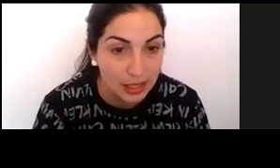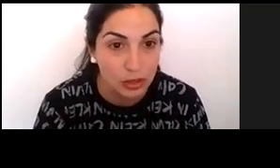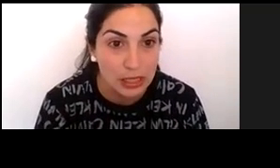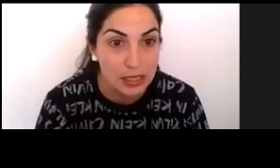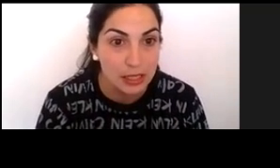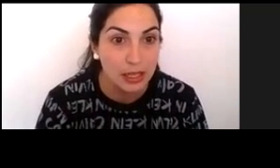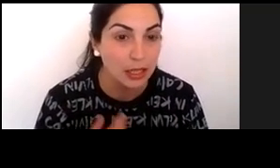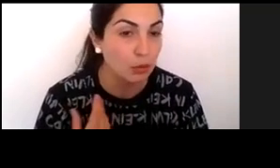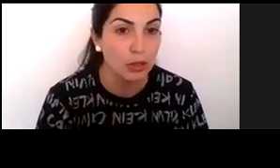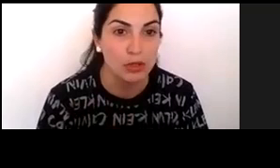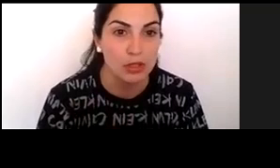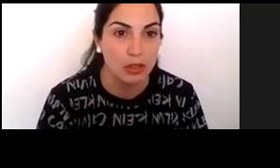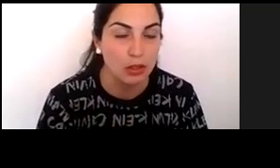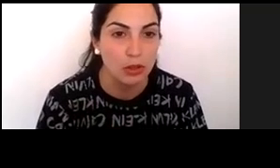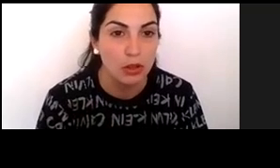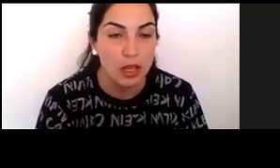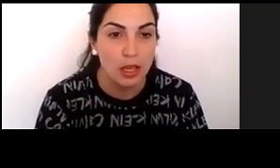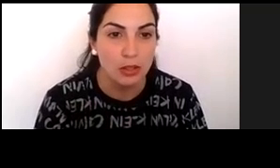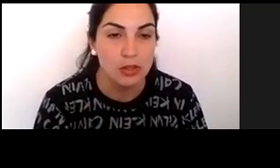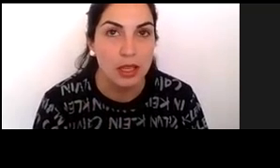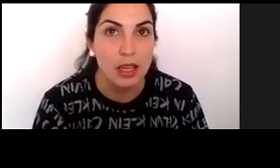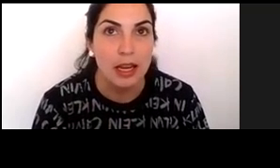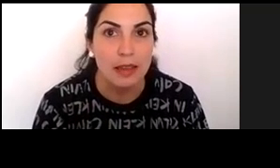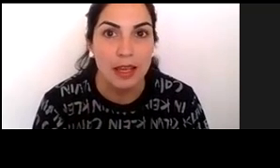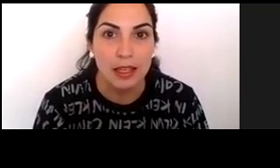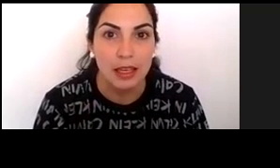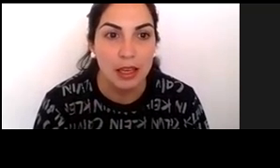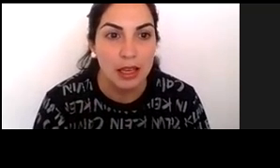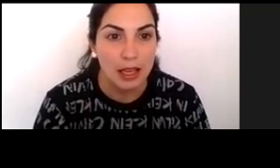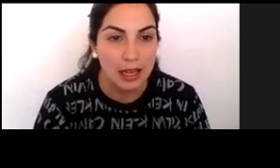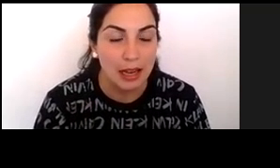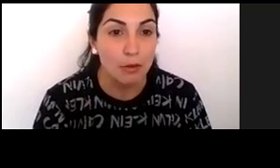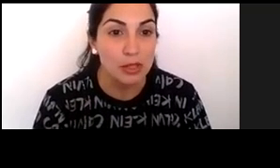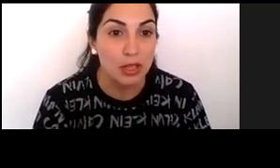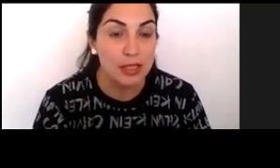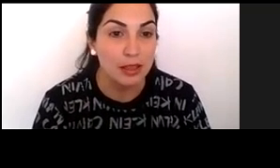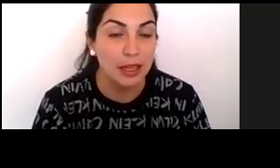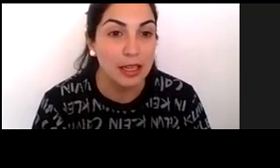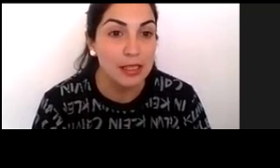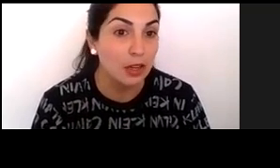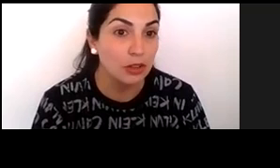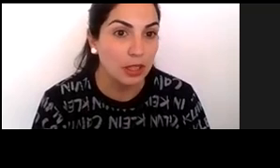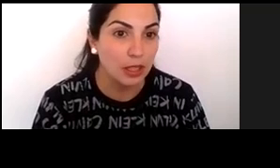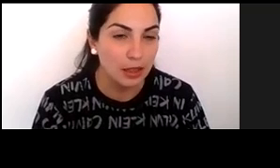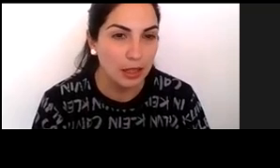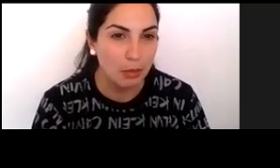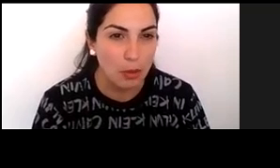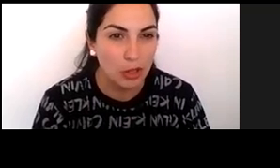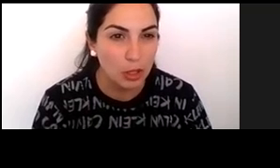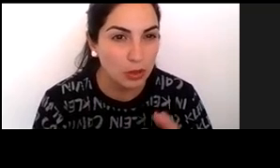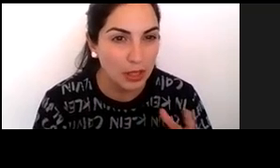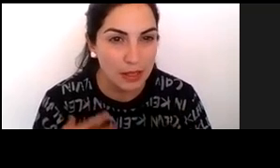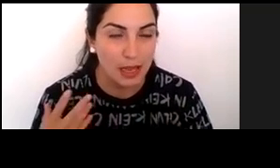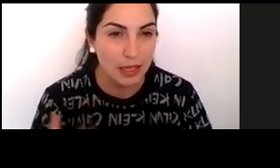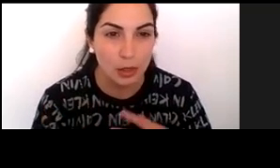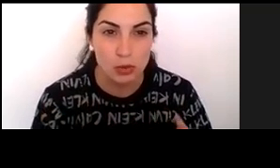noticia, en qué momento se dio. Entonces, la idea es que la información que se entrega sea contingente, más o menos